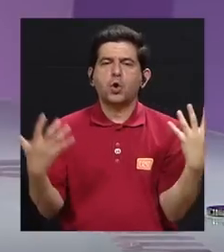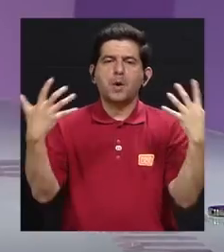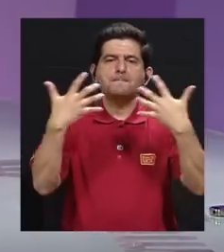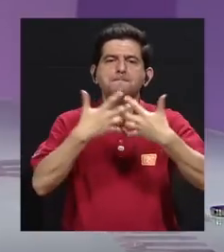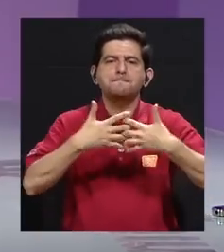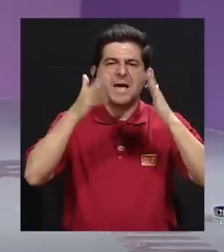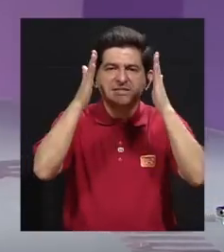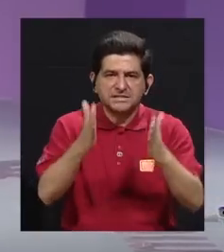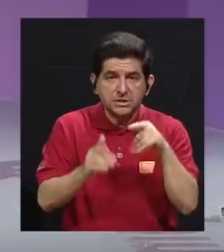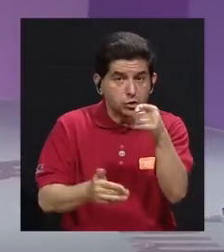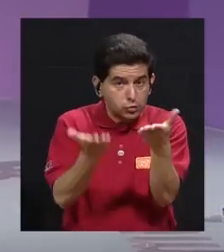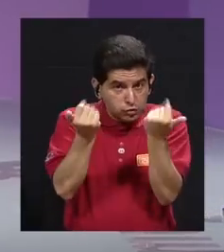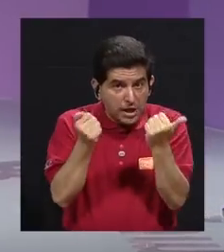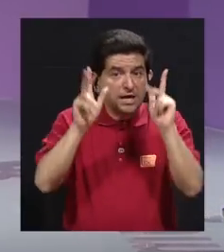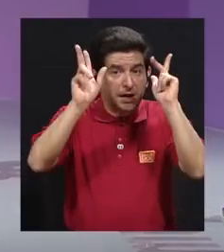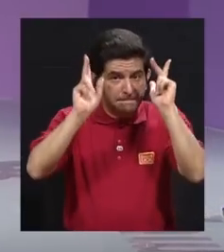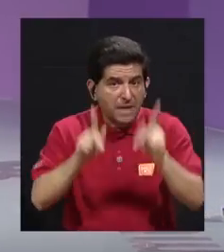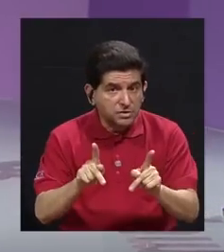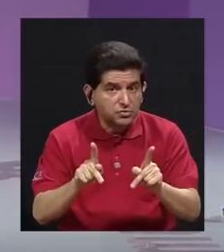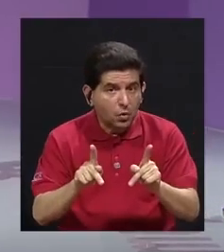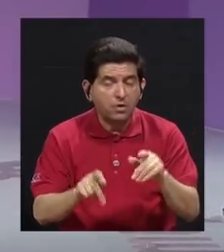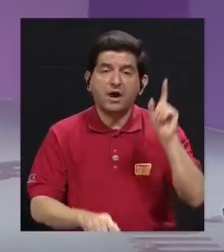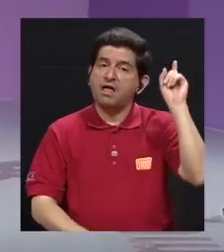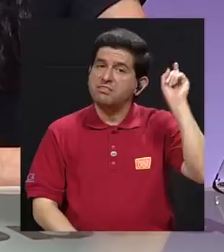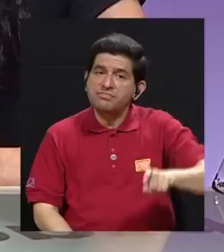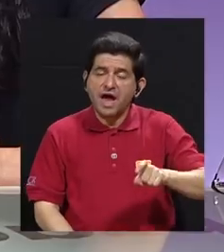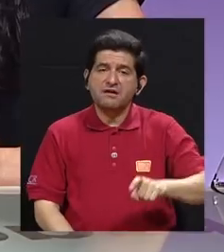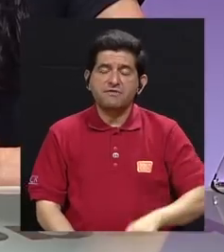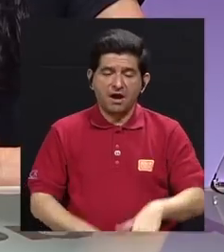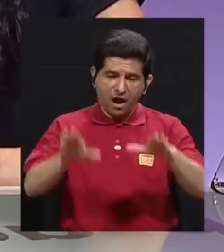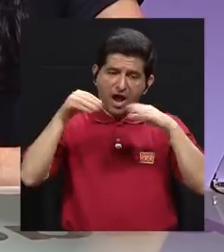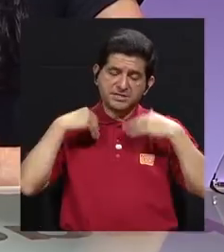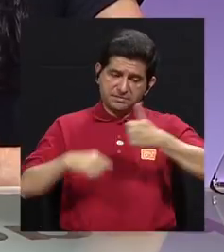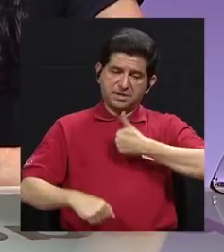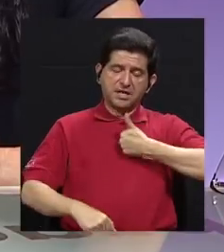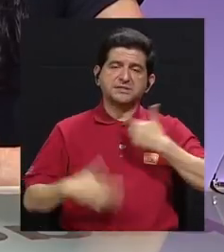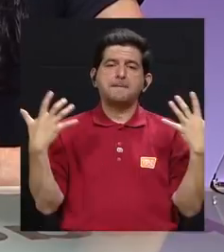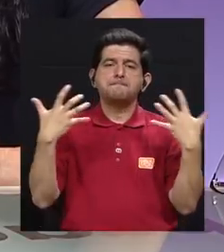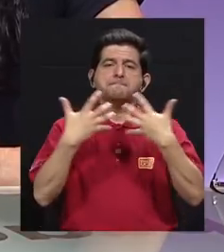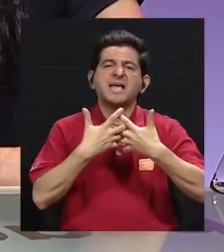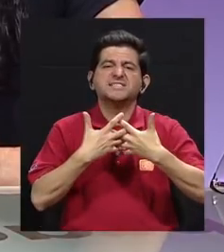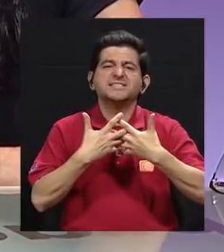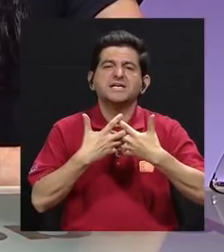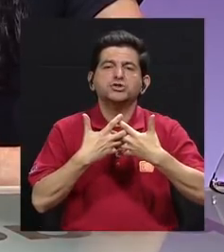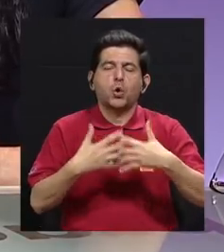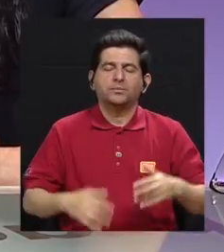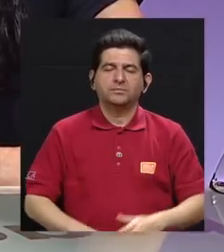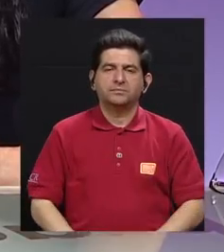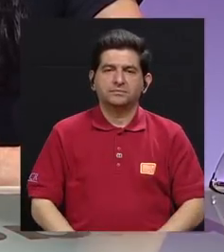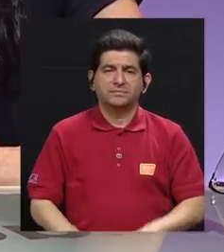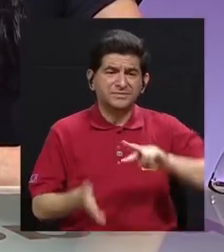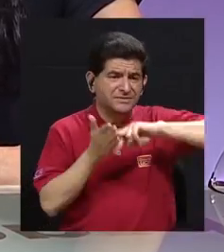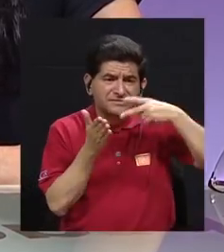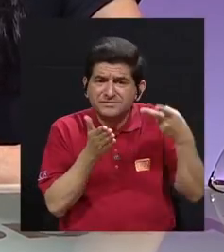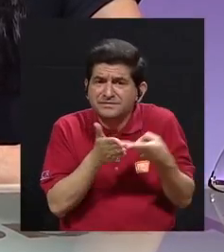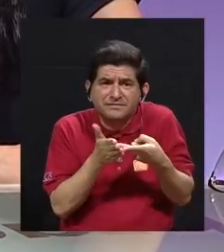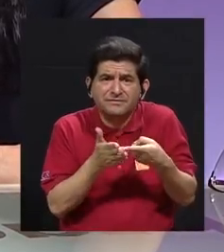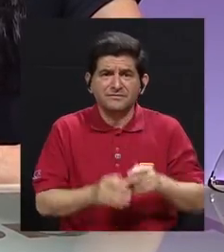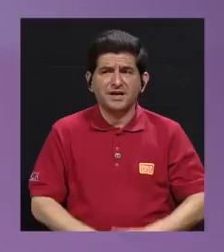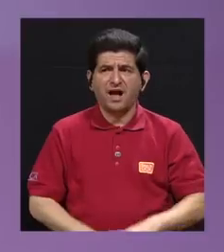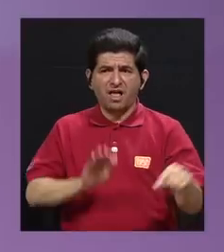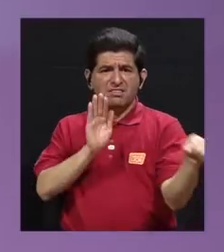hay indios, aquí hay solo mestizos, y si quieres ser un ciudadano, tienes que reconocerte como mestizo. Y eso ha